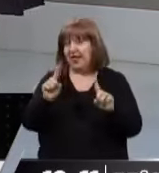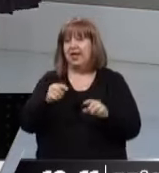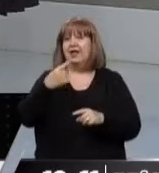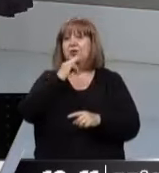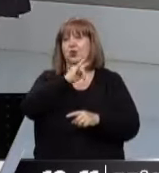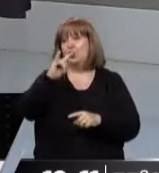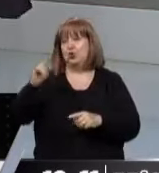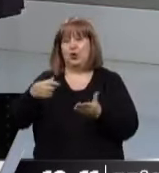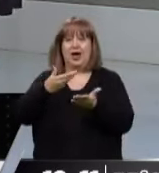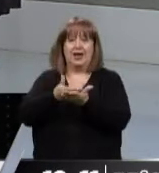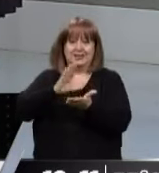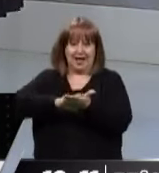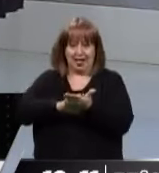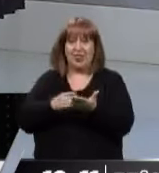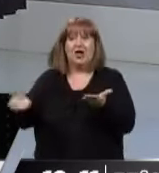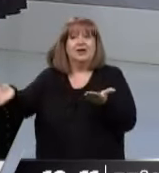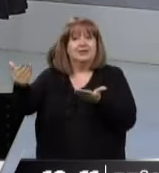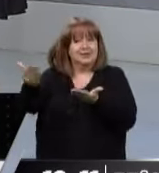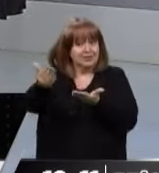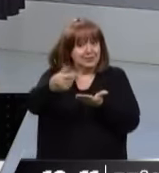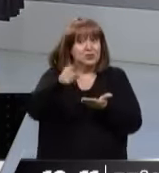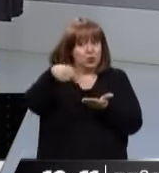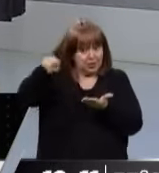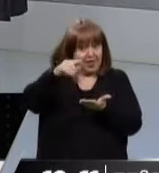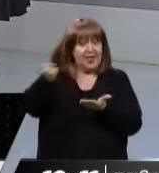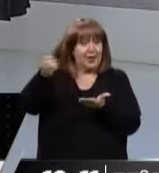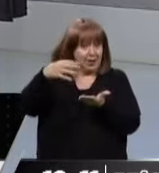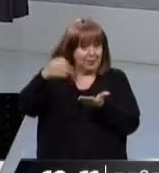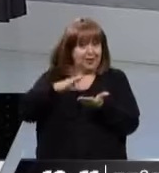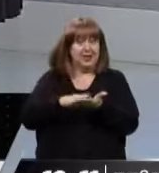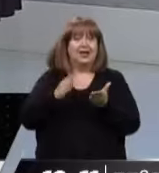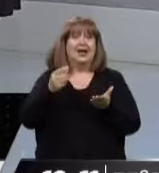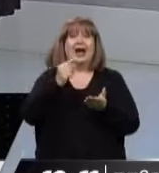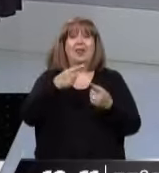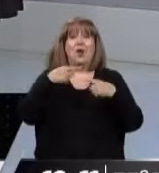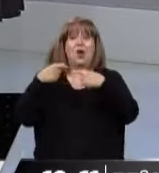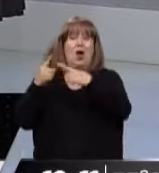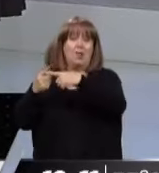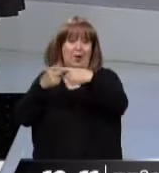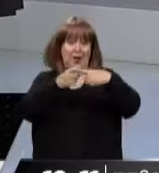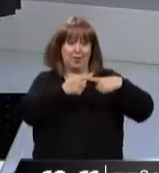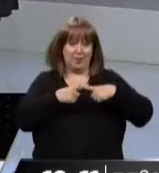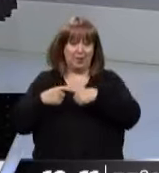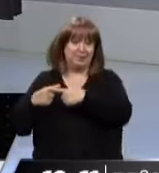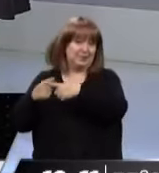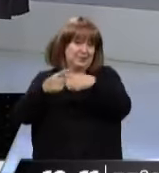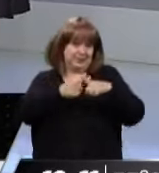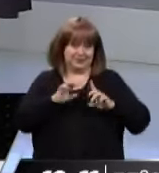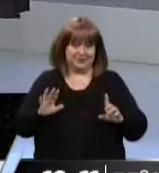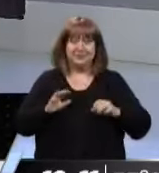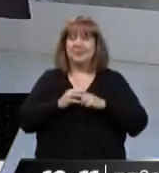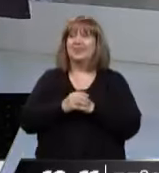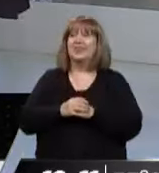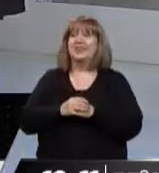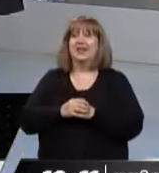El tema hoy es, chicos, nos juntamos a comer un asado, claro. Compro la carne, les mando la división, el WhatsApp del grupo, claro. Cada uno, y va, sí, es mucho, sí, más